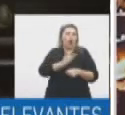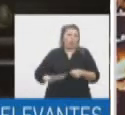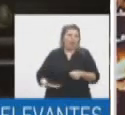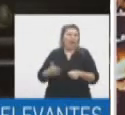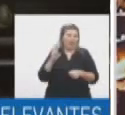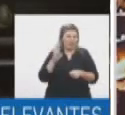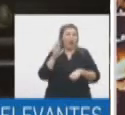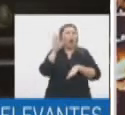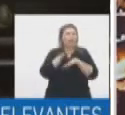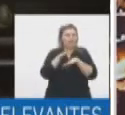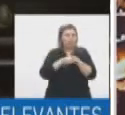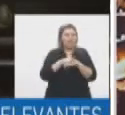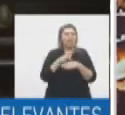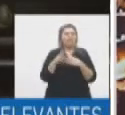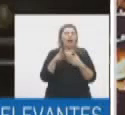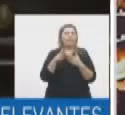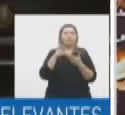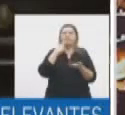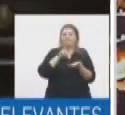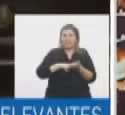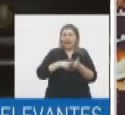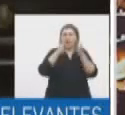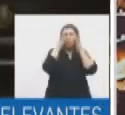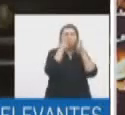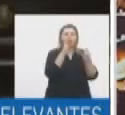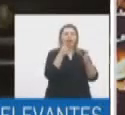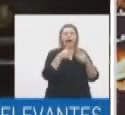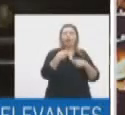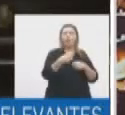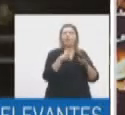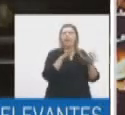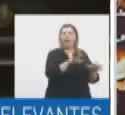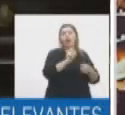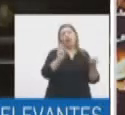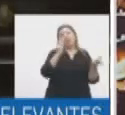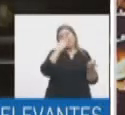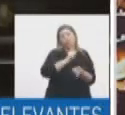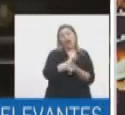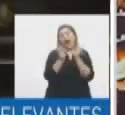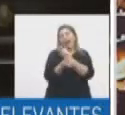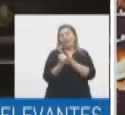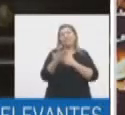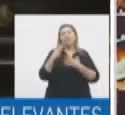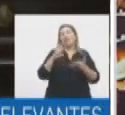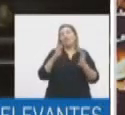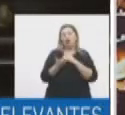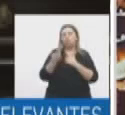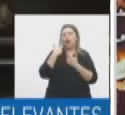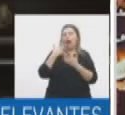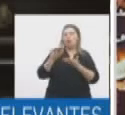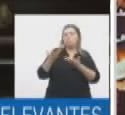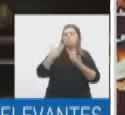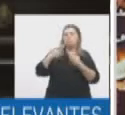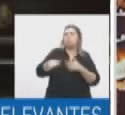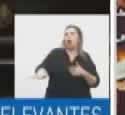tengo entendido que el presidente también puede decir no esta ley a mí no me interesa porque yo había mandado esto y esto a mí no me convence no me gusta no lo